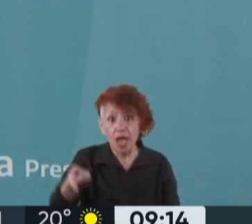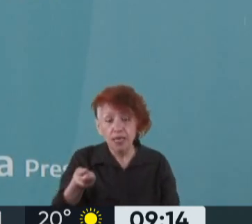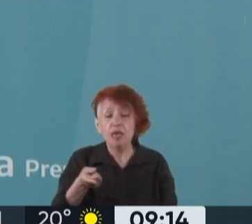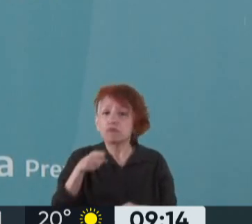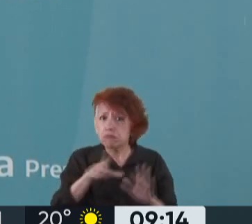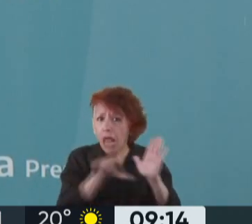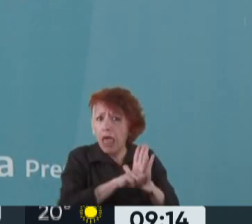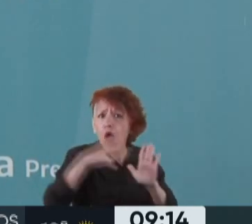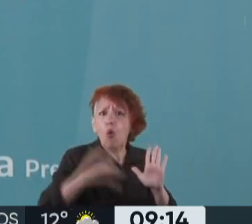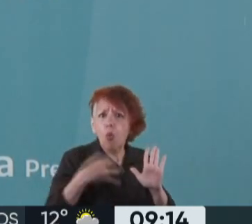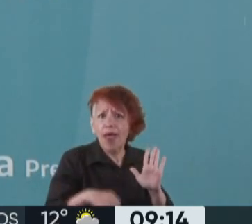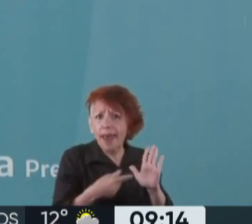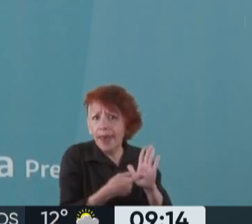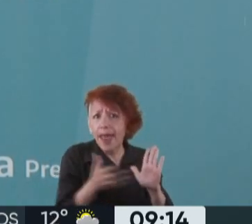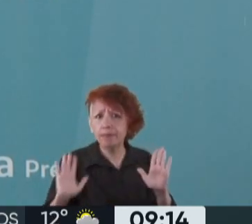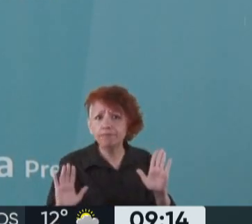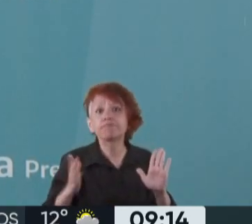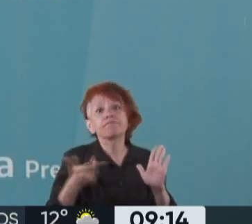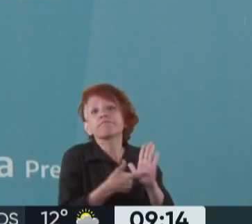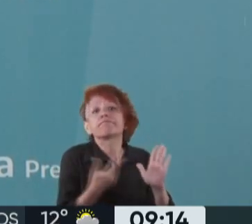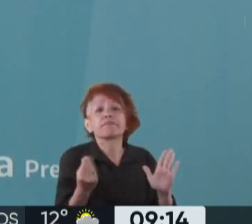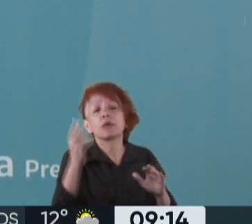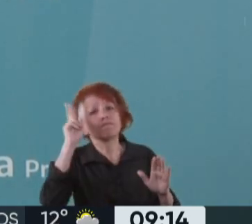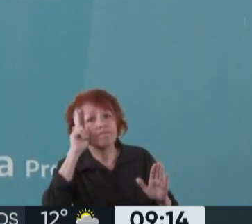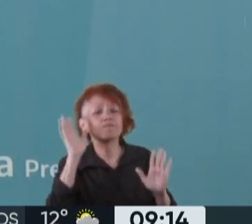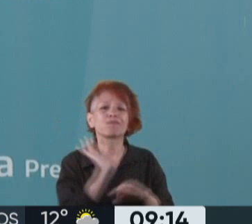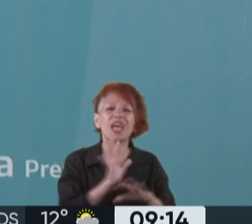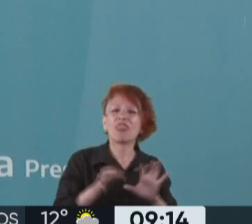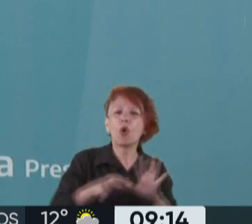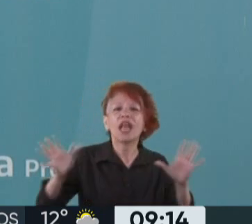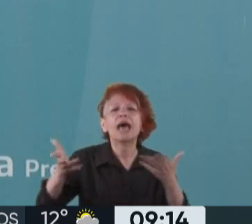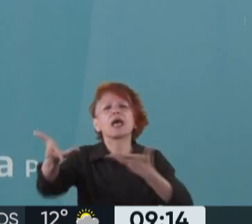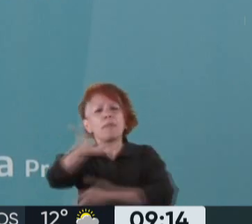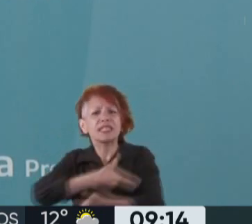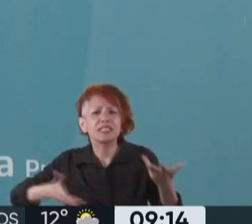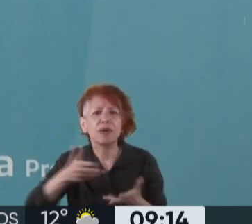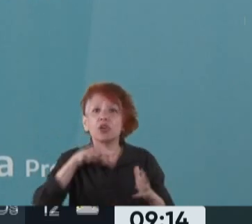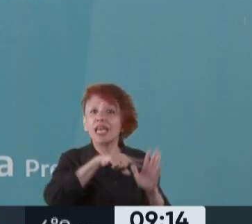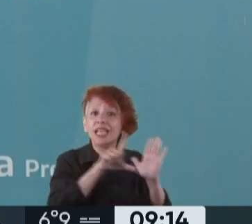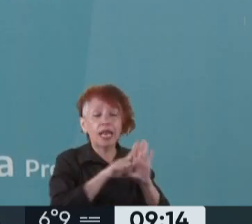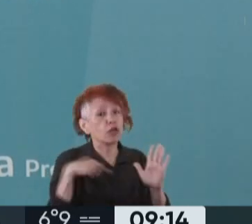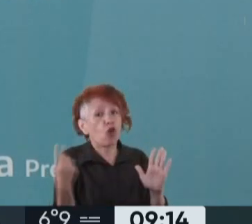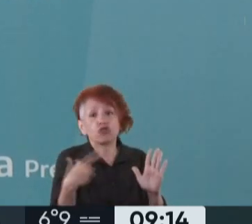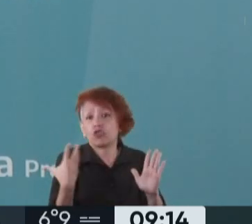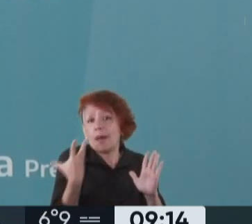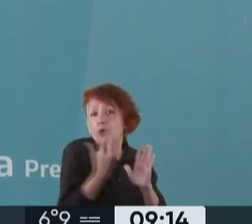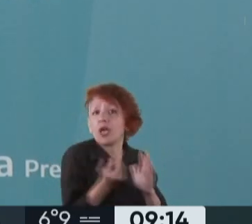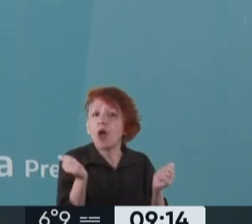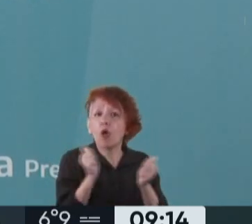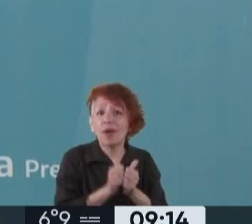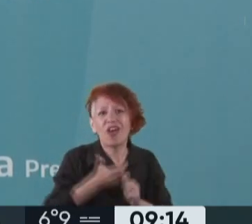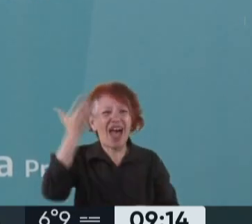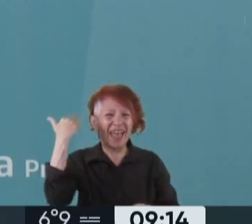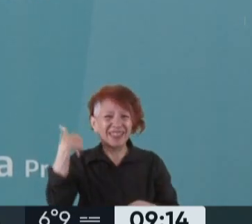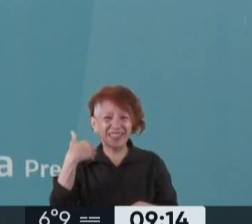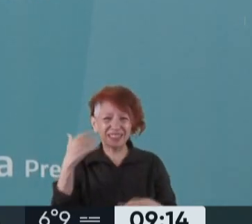buena ley que lo que implica es más democracia, más participación. Es una ley que acompañamos en el momento en el que fue votada y